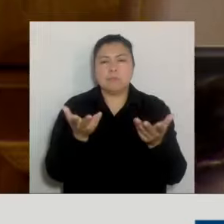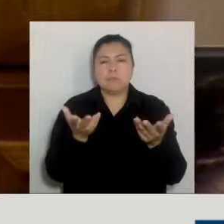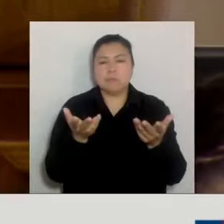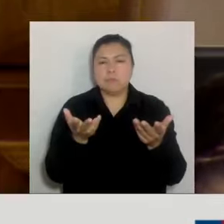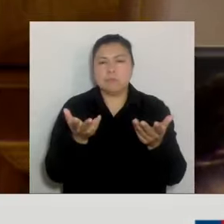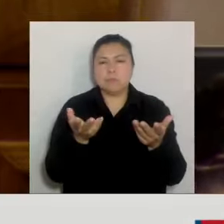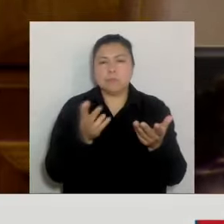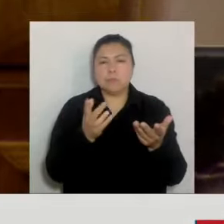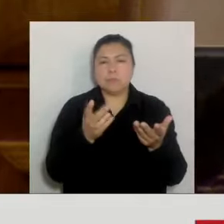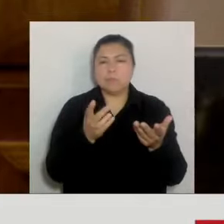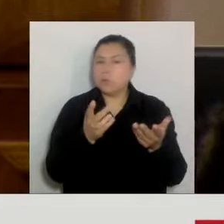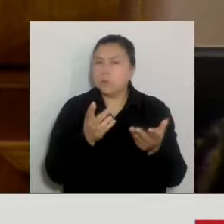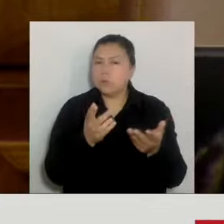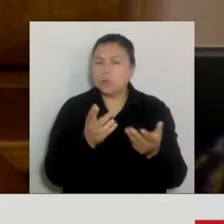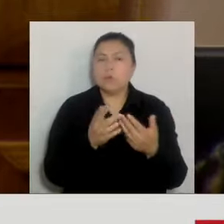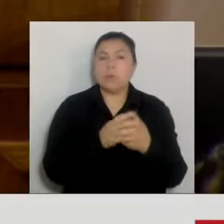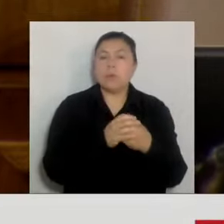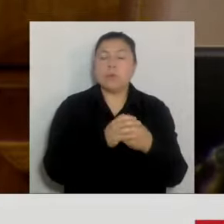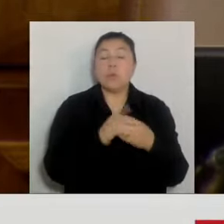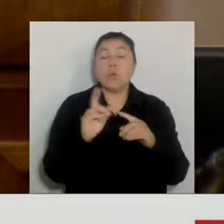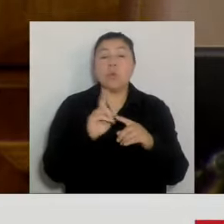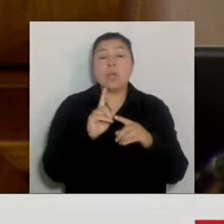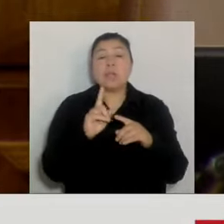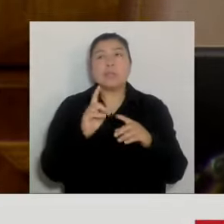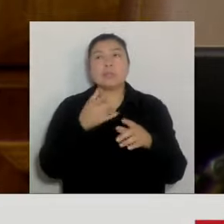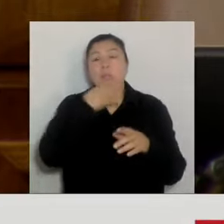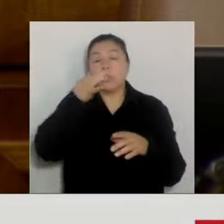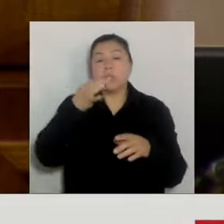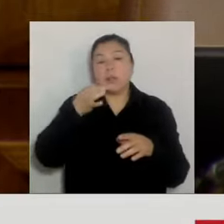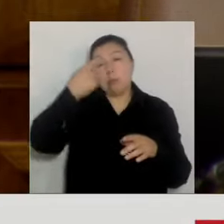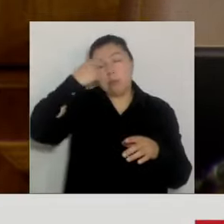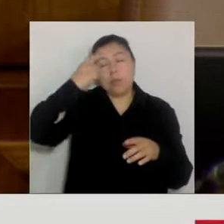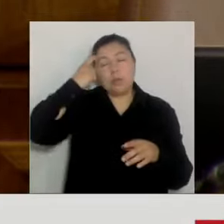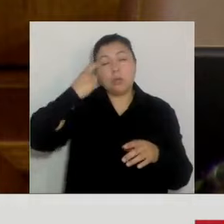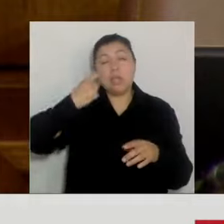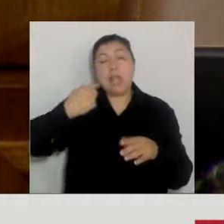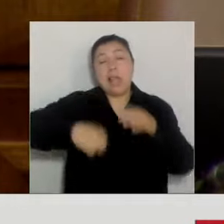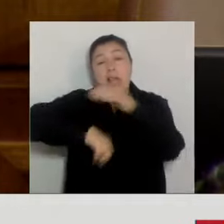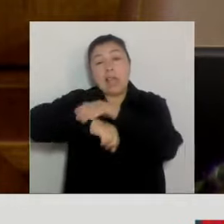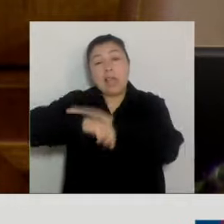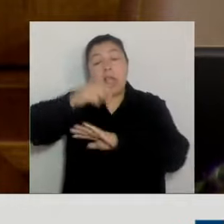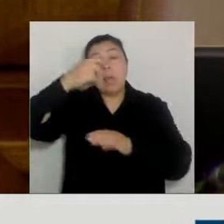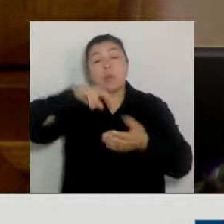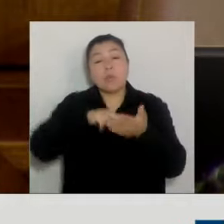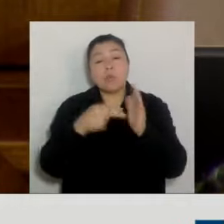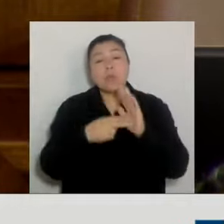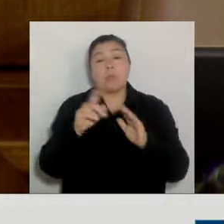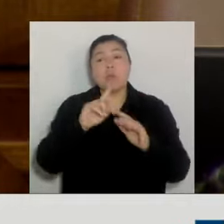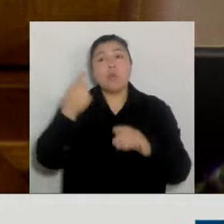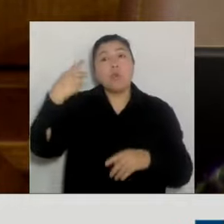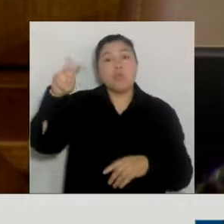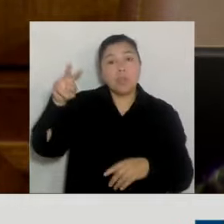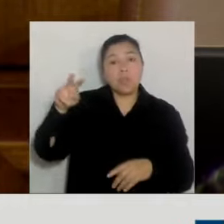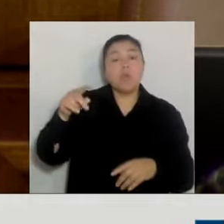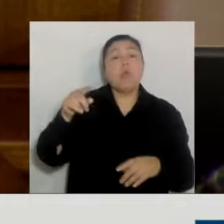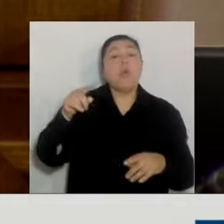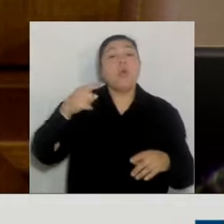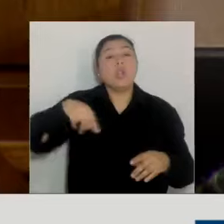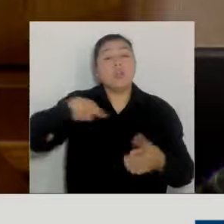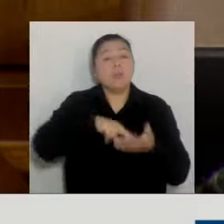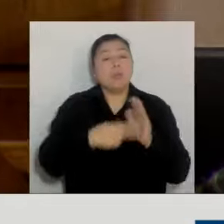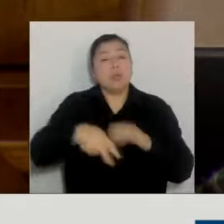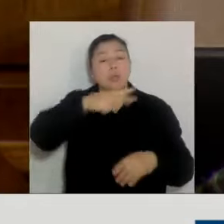encasillar lo pero en general es la derecha por qué no quería encasillar lo porque creo que efectivamente este problema no es un problema de ellos ni es un problema de nosotros Este es